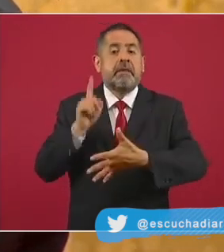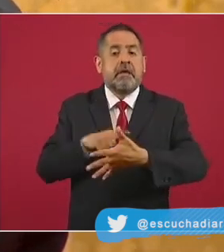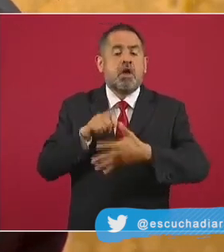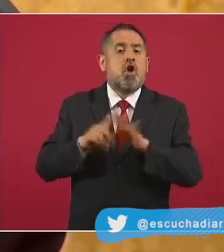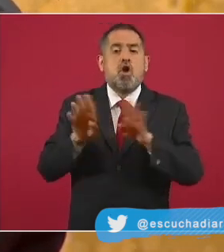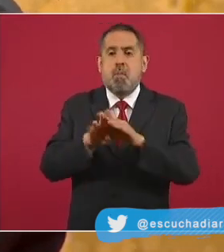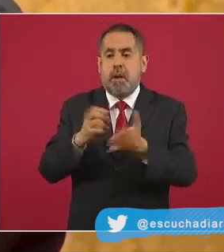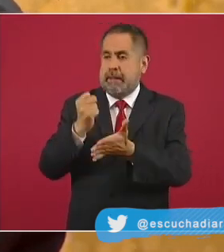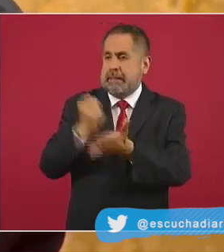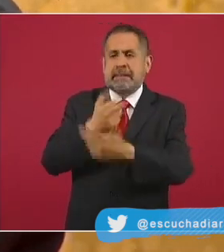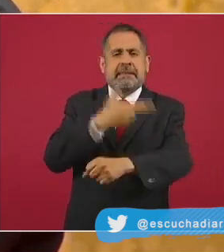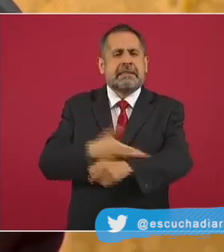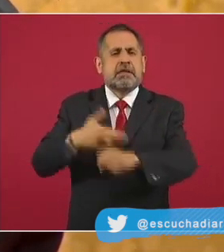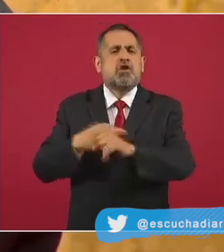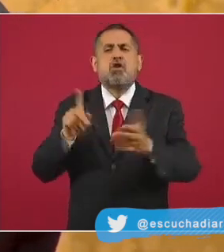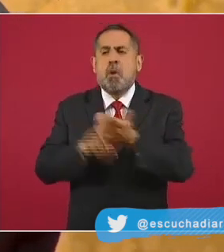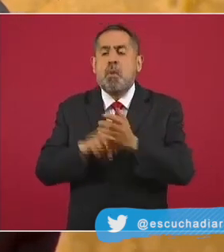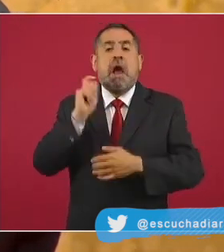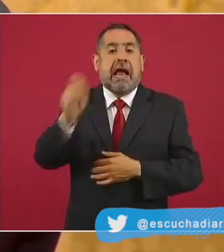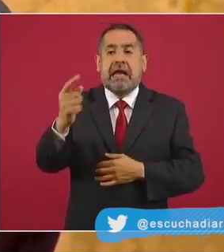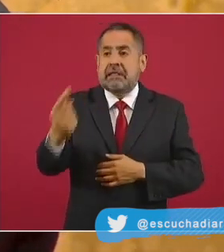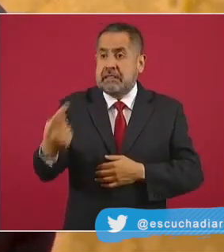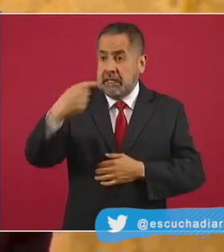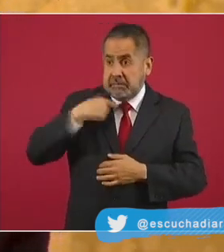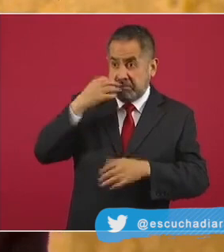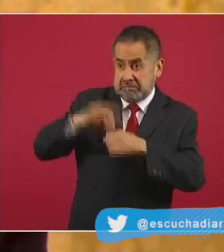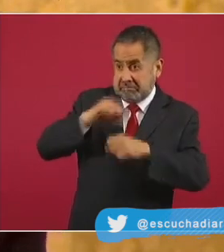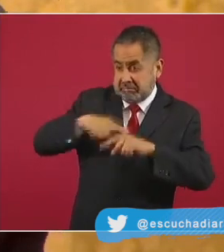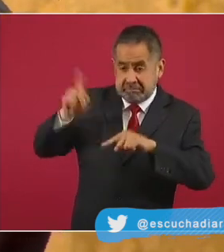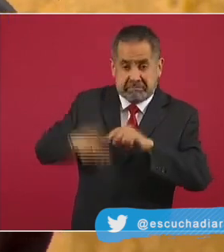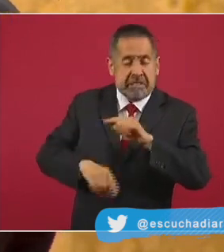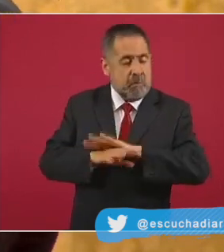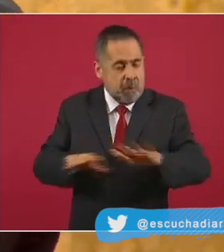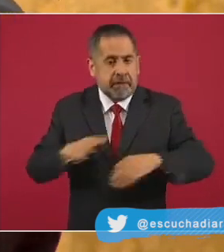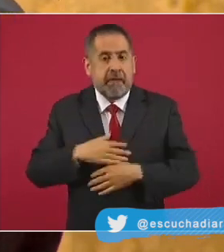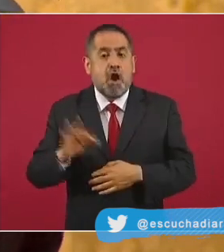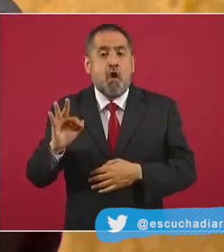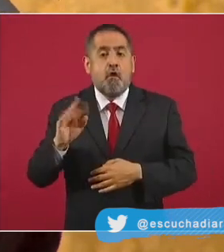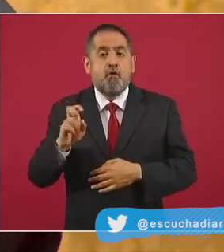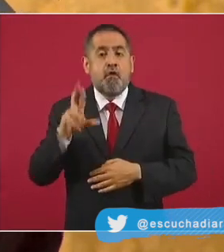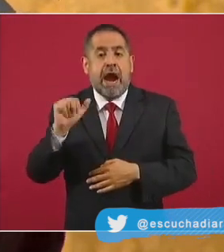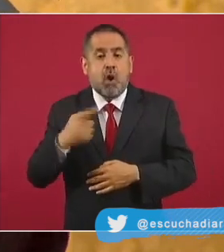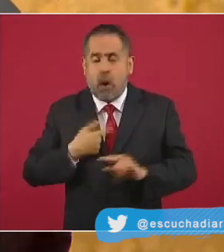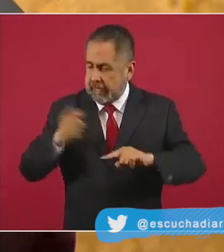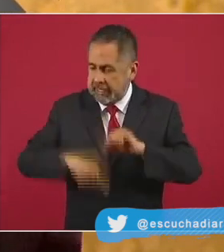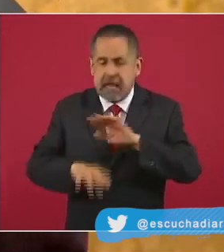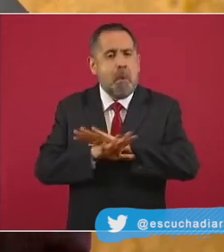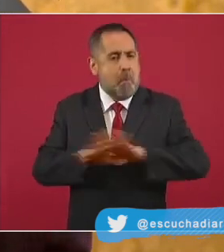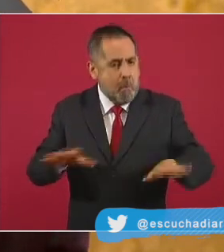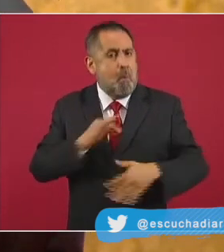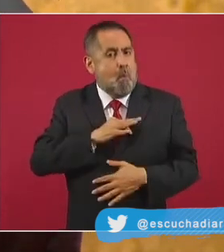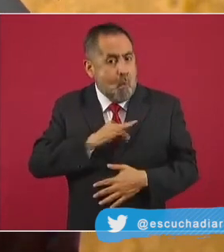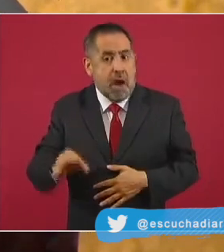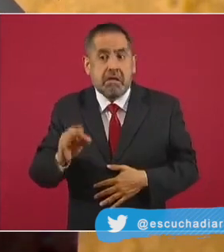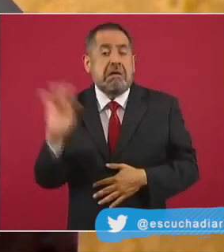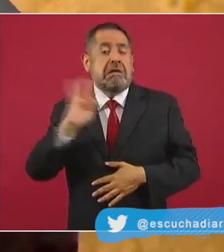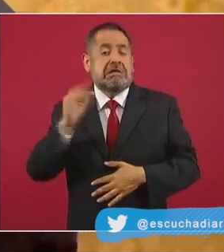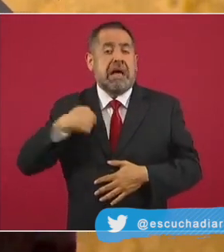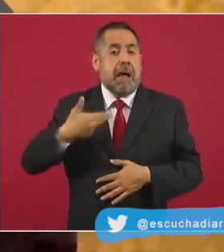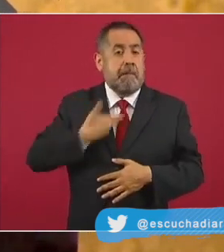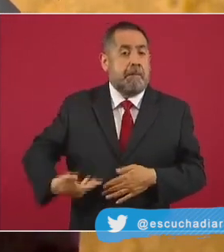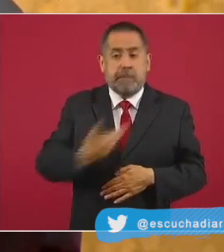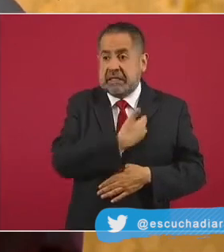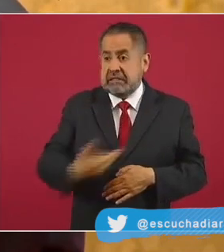del mandato, se eliminó el fuero al presidente para que pueda ser juzgado por cualquier delito